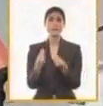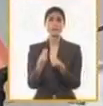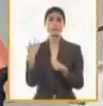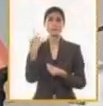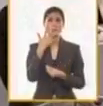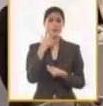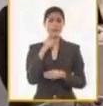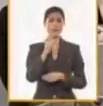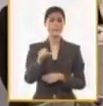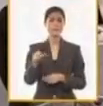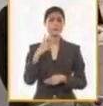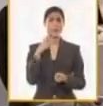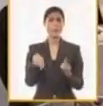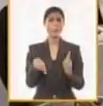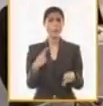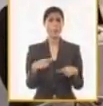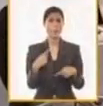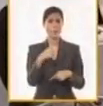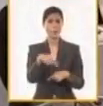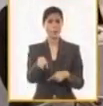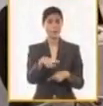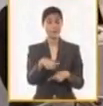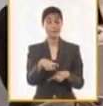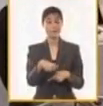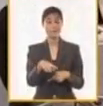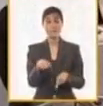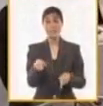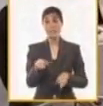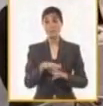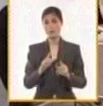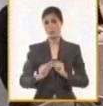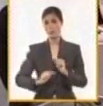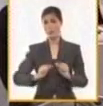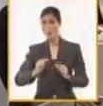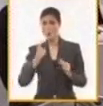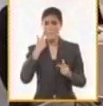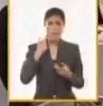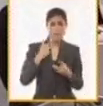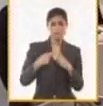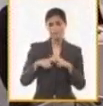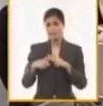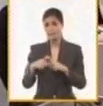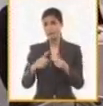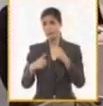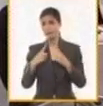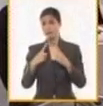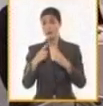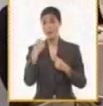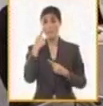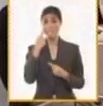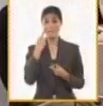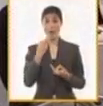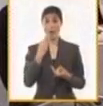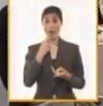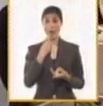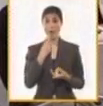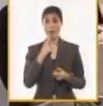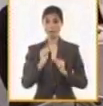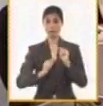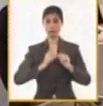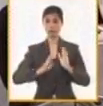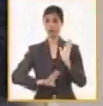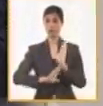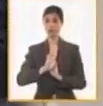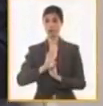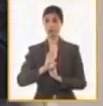oposición. Claro. Es decir, eso es algo que de alguna manera se supera ahora y despeja un poco ese camino, esa posibilidad, ¿no? Así es, porque